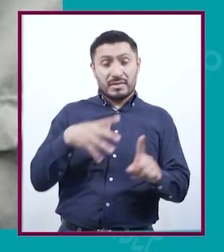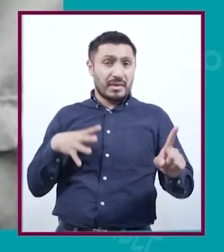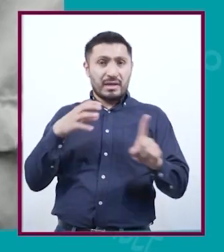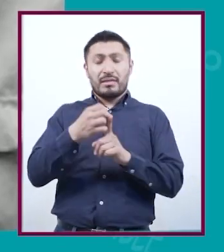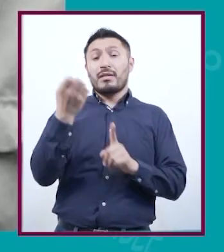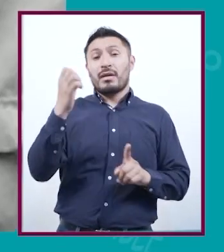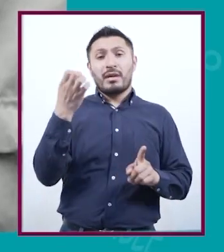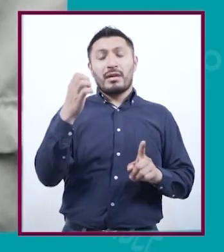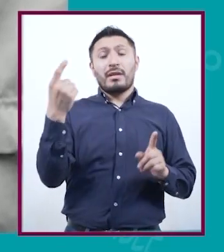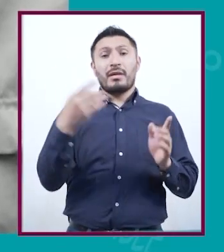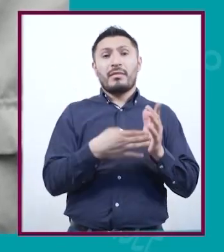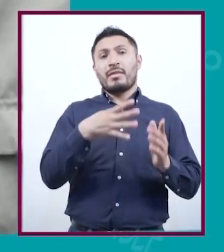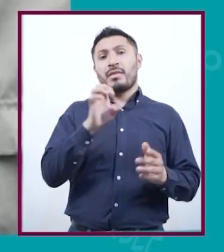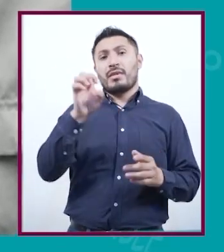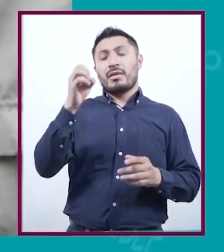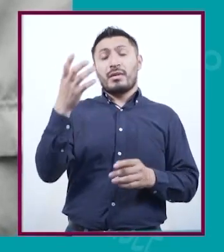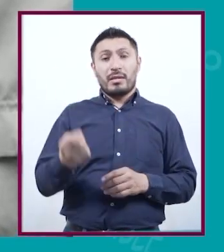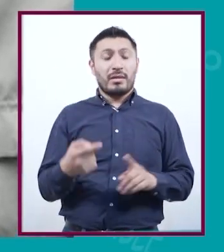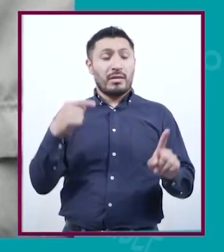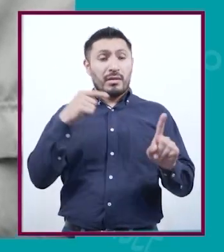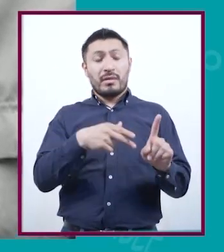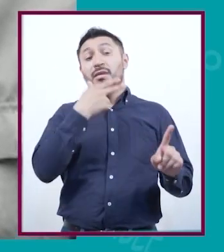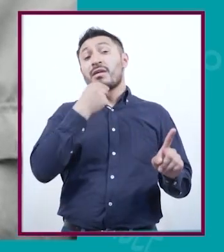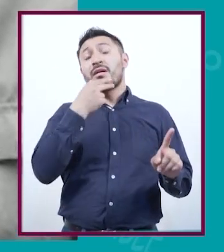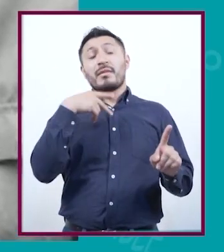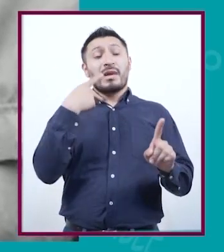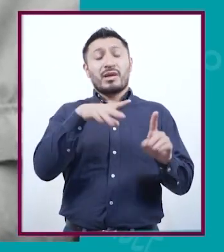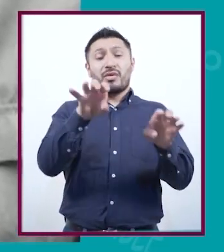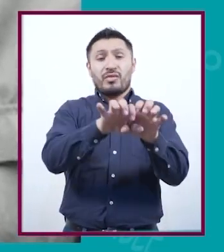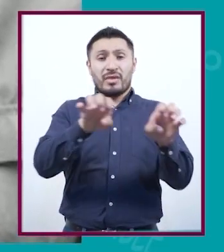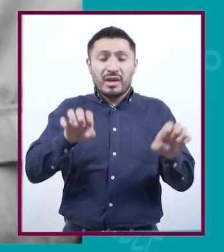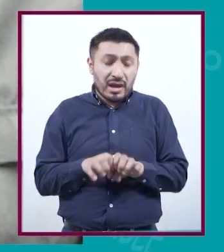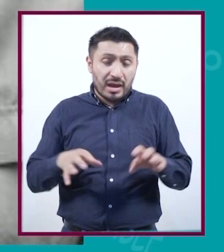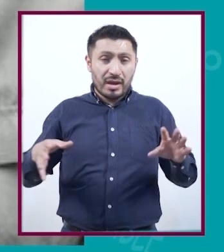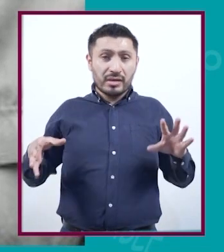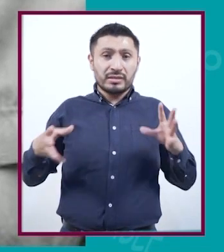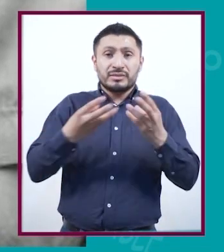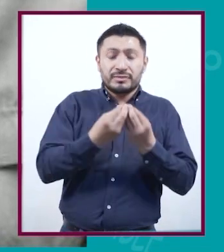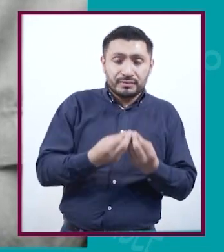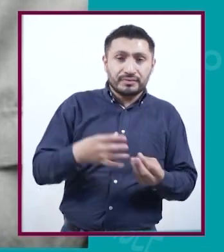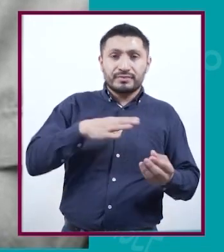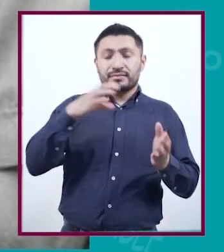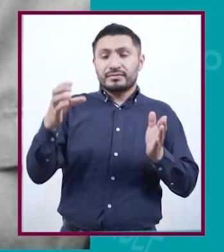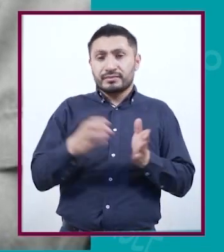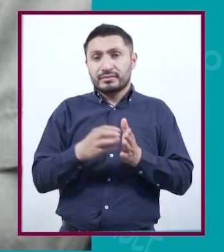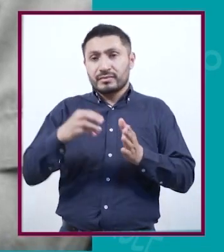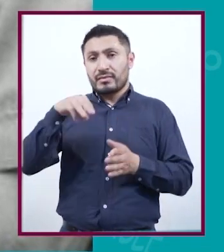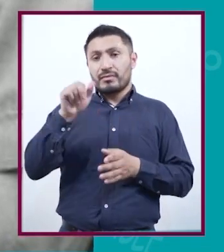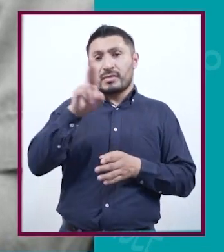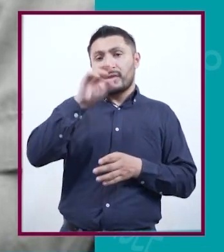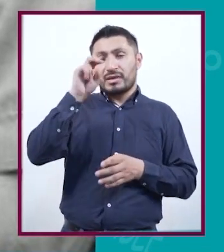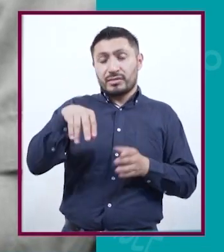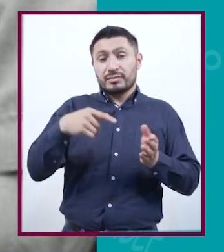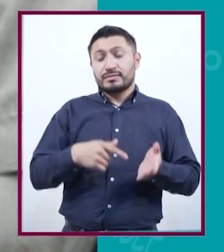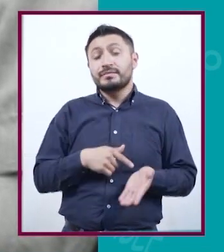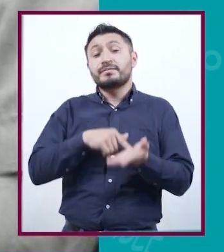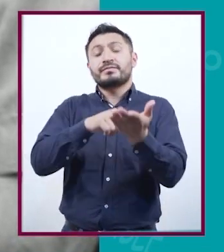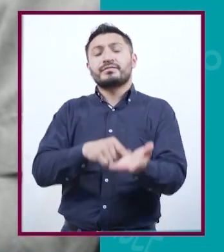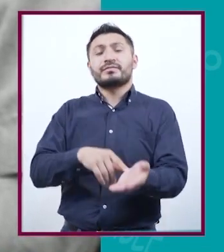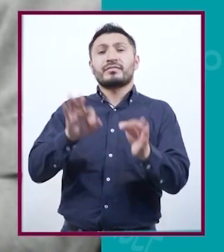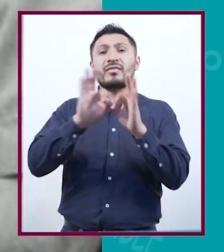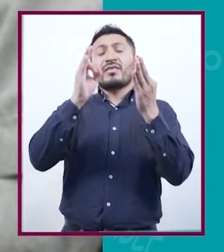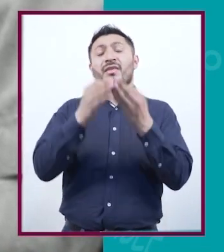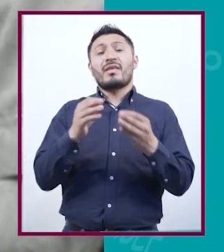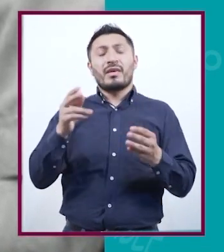Por fin, en enero de 1969, Baer y su equipo de trabajo presentaron la caja marrón, un prototipo